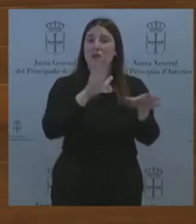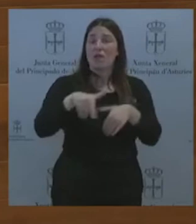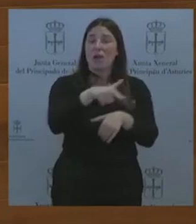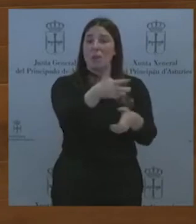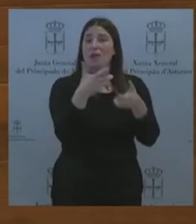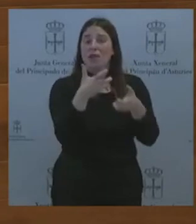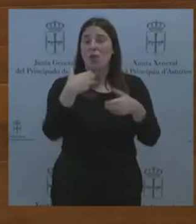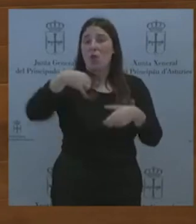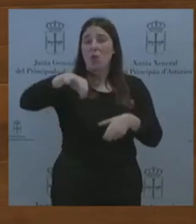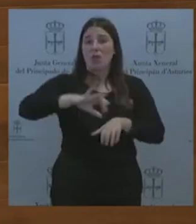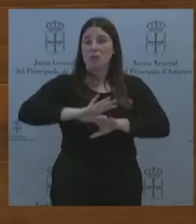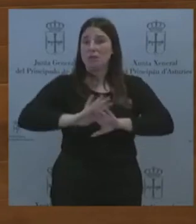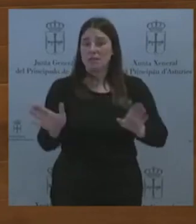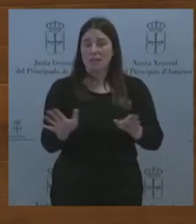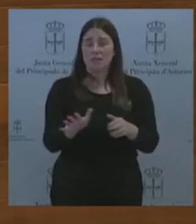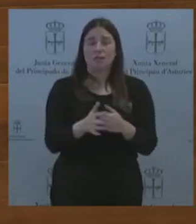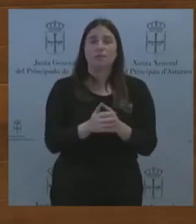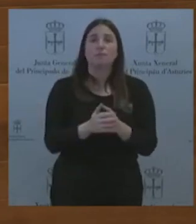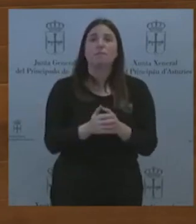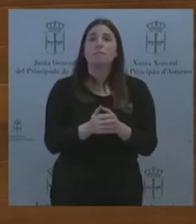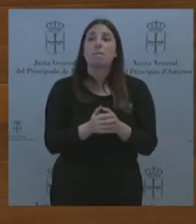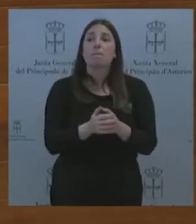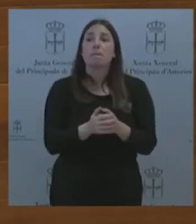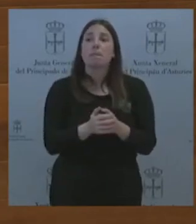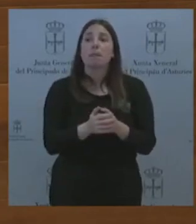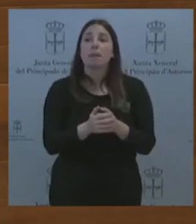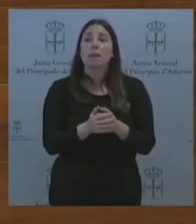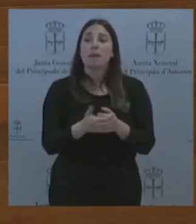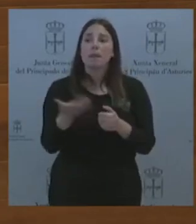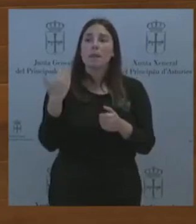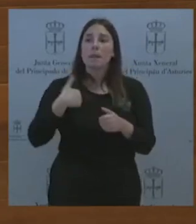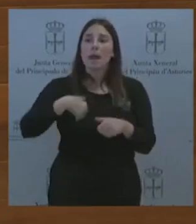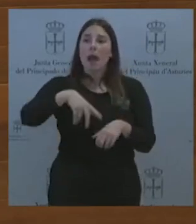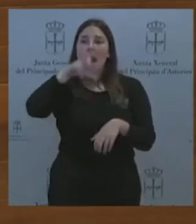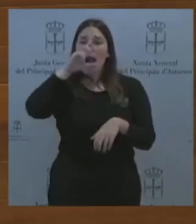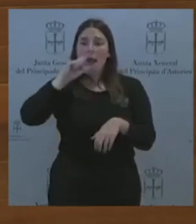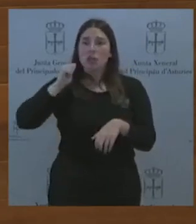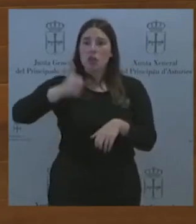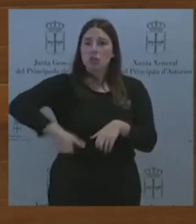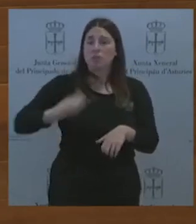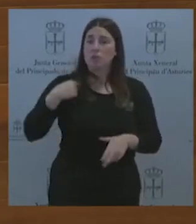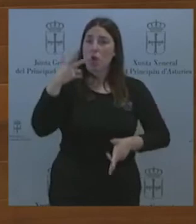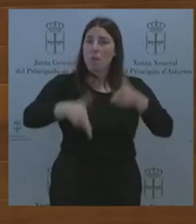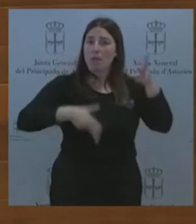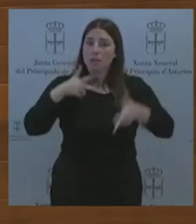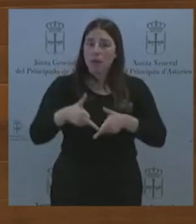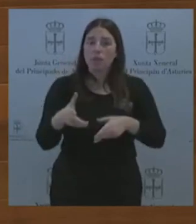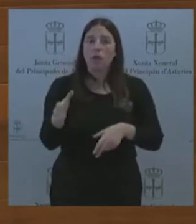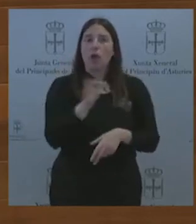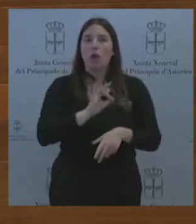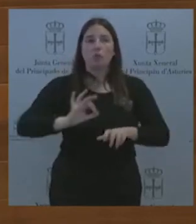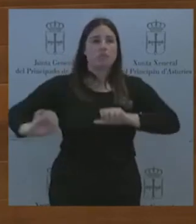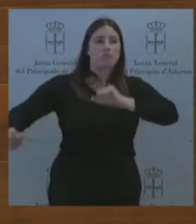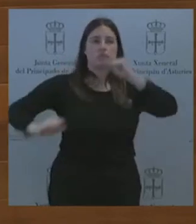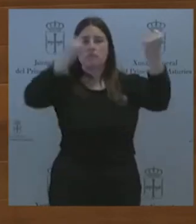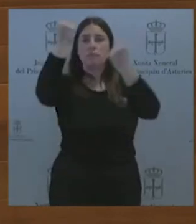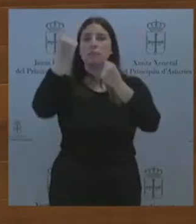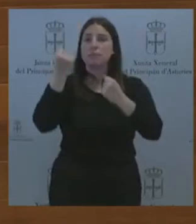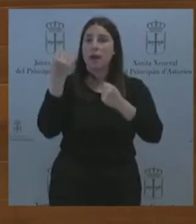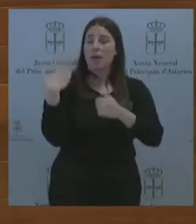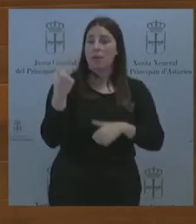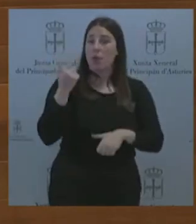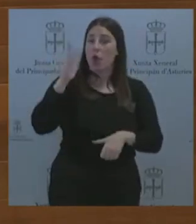Los ya mencionados años de plomo del País Vasco y la sublevación reciente de Cataluña son los ejemplos que